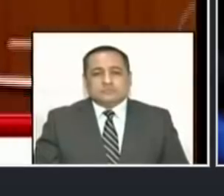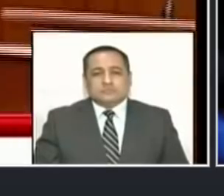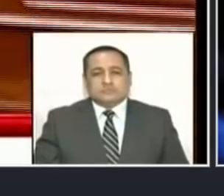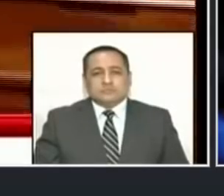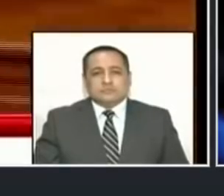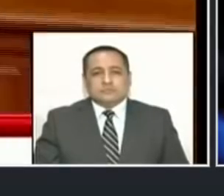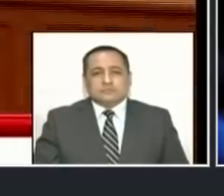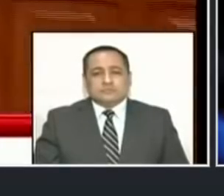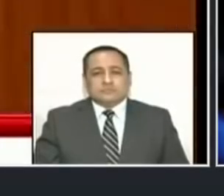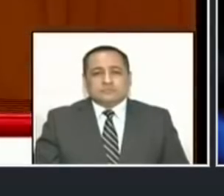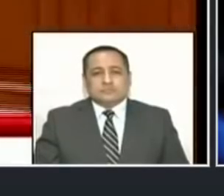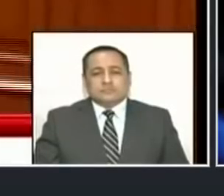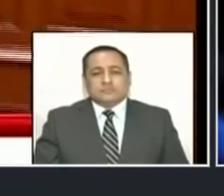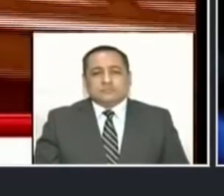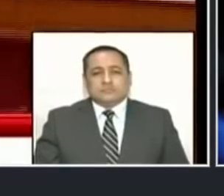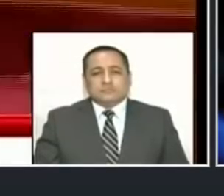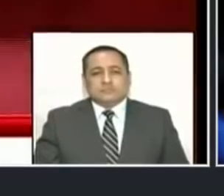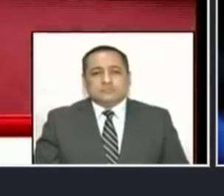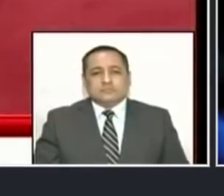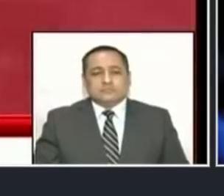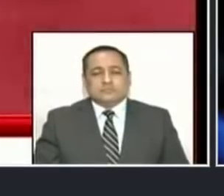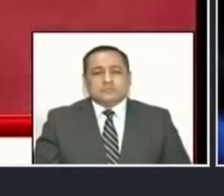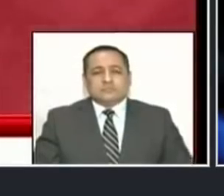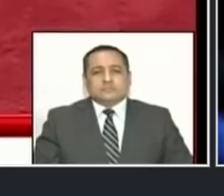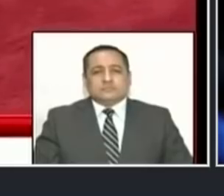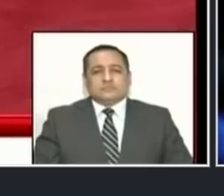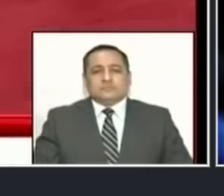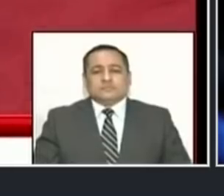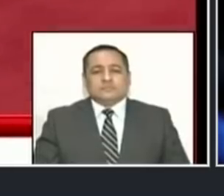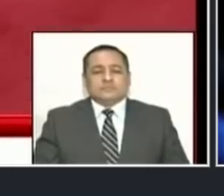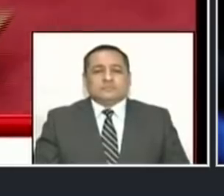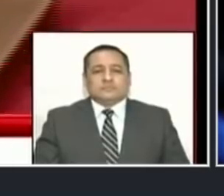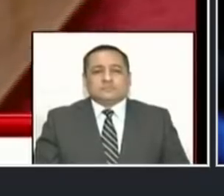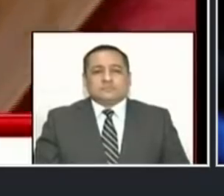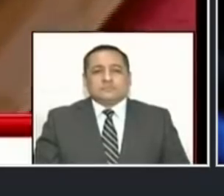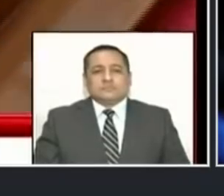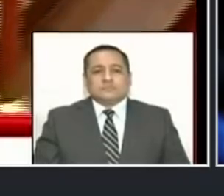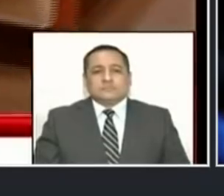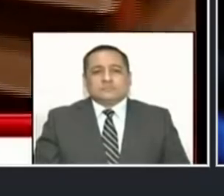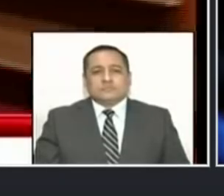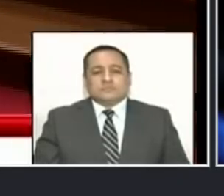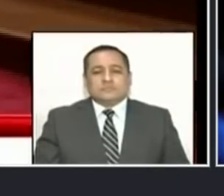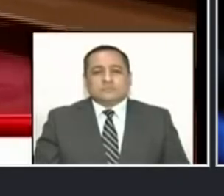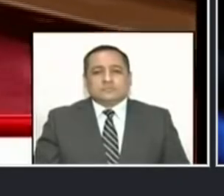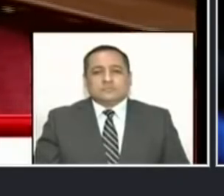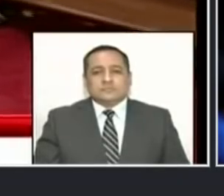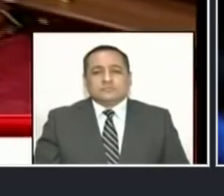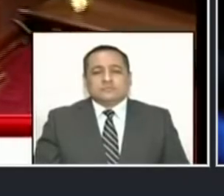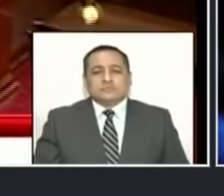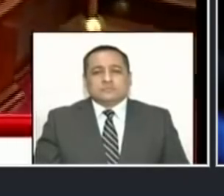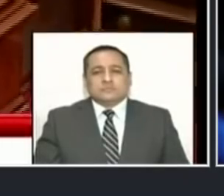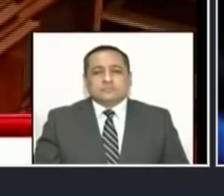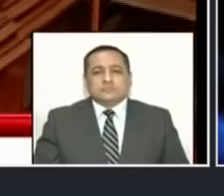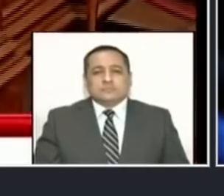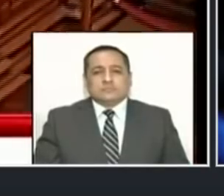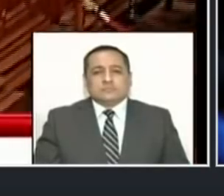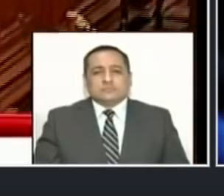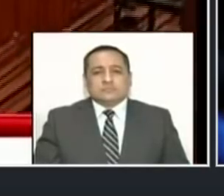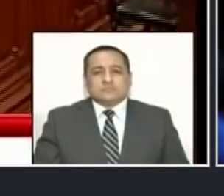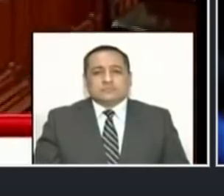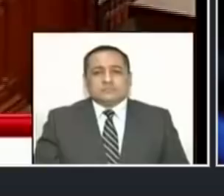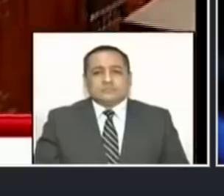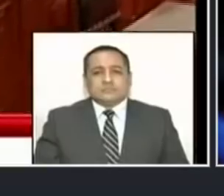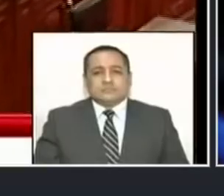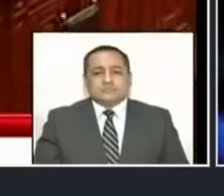se tiene que ganar la legitimidad vía sus acciones. ¿Cuál es? Que, por ejemplo, hoy día hemos escuchado una explicación